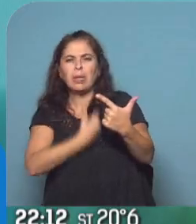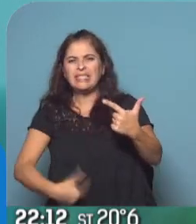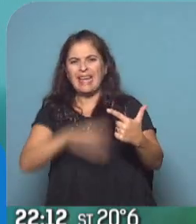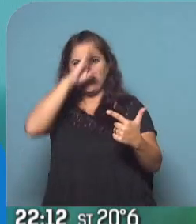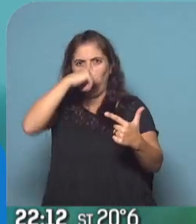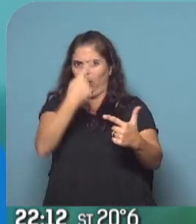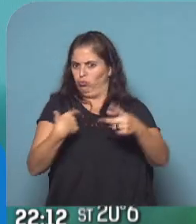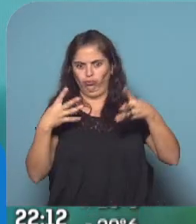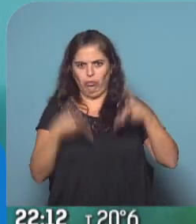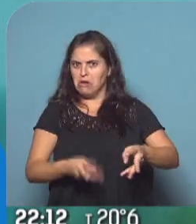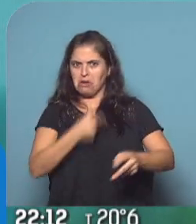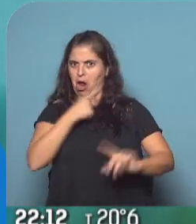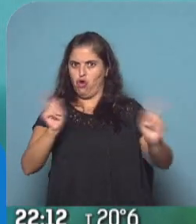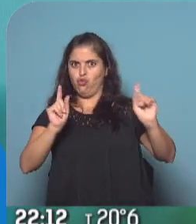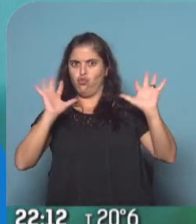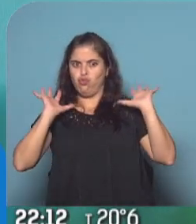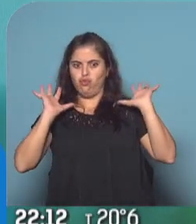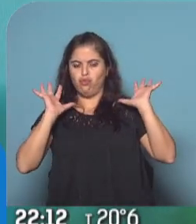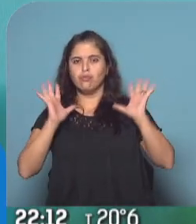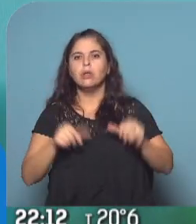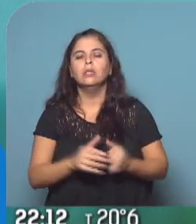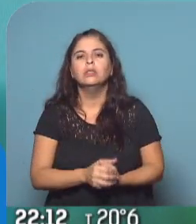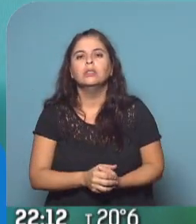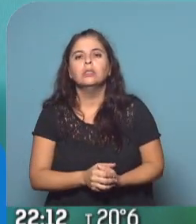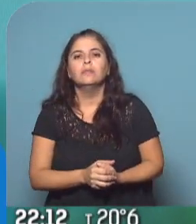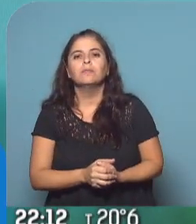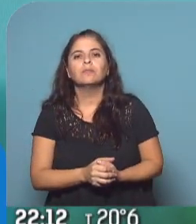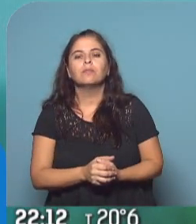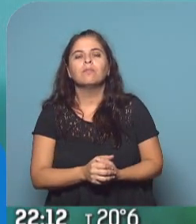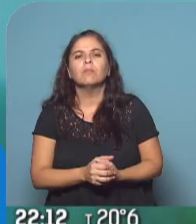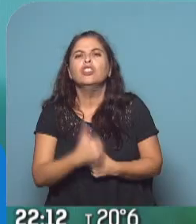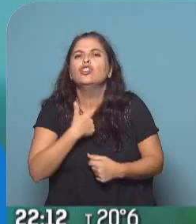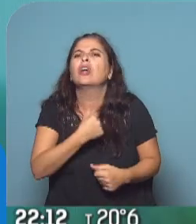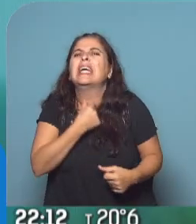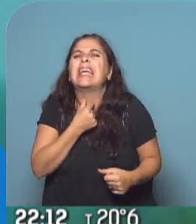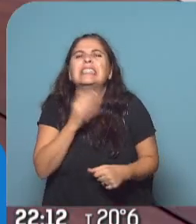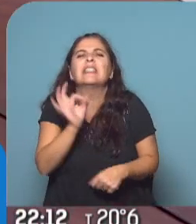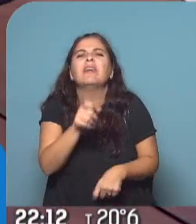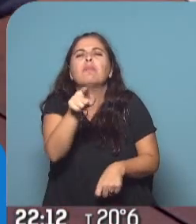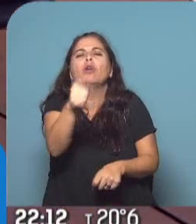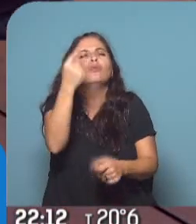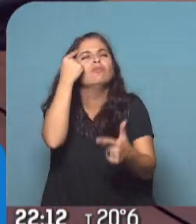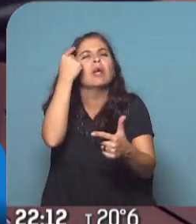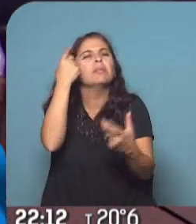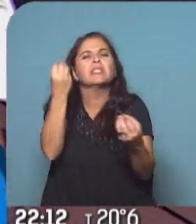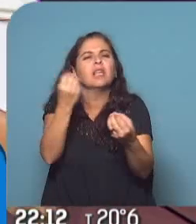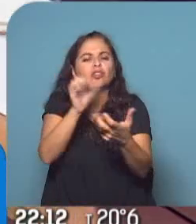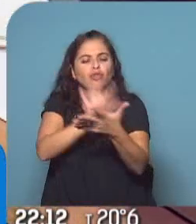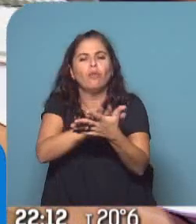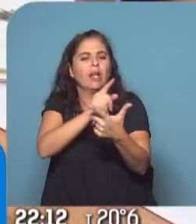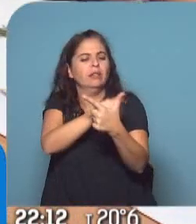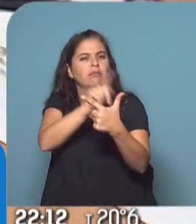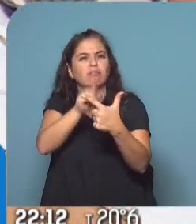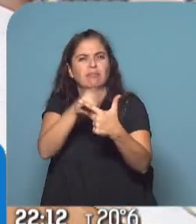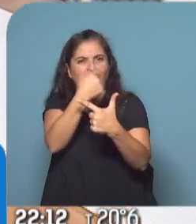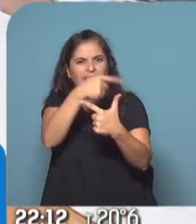guerra y dándole al Pentágono señales contrarias a los halcones. Quería saber tu análisis sobre eso. Yo creo que es muy interesante esa pregunta